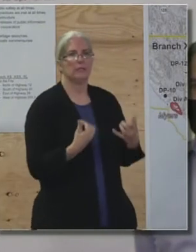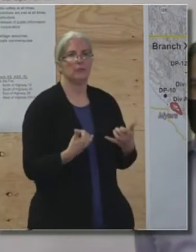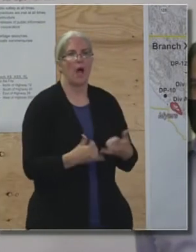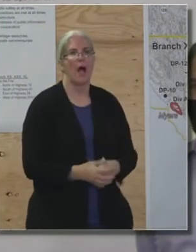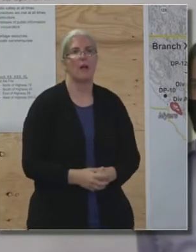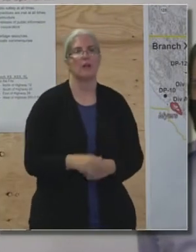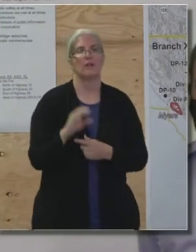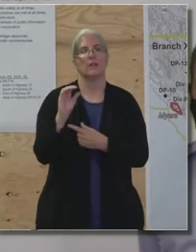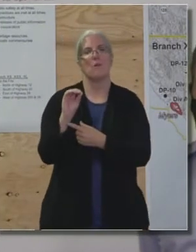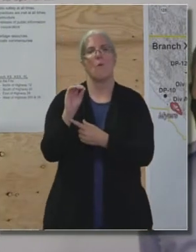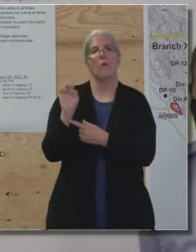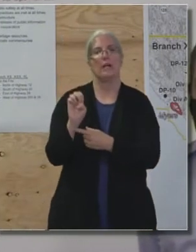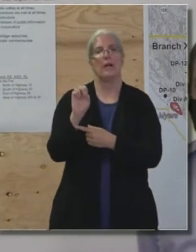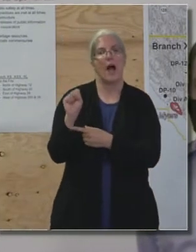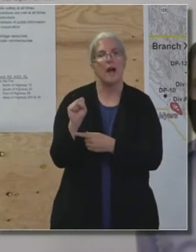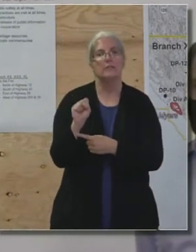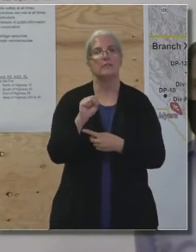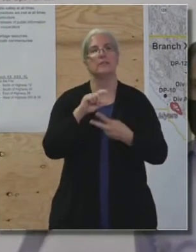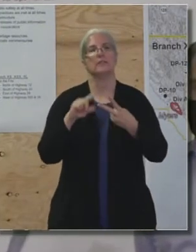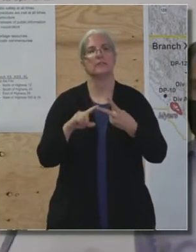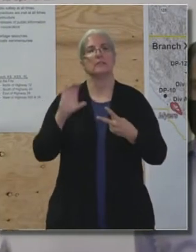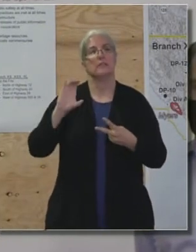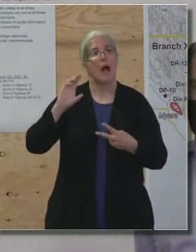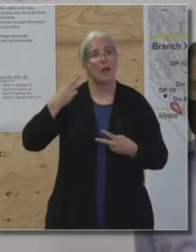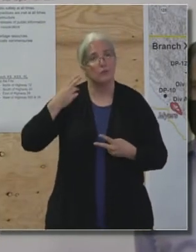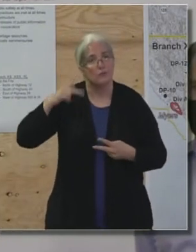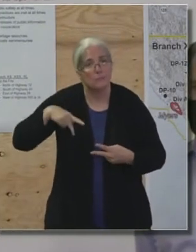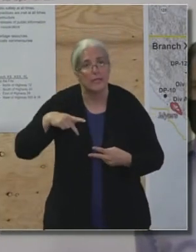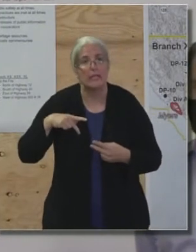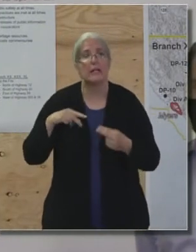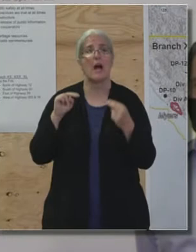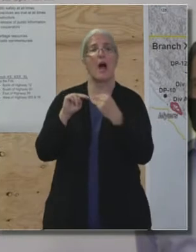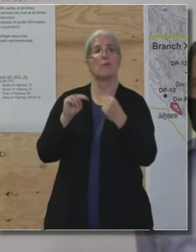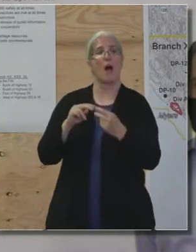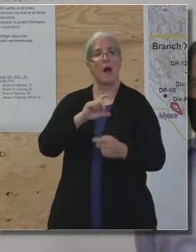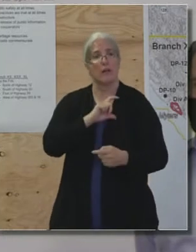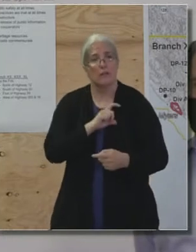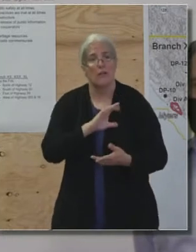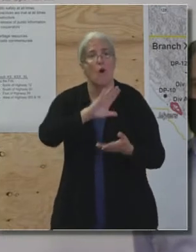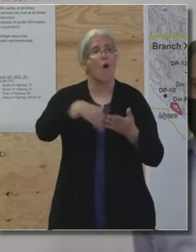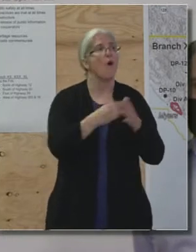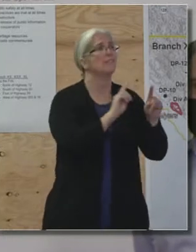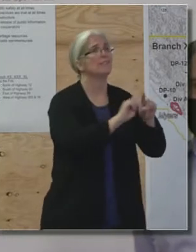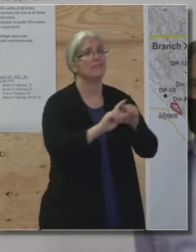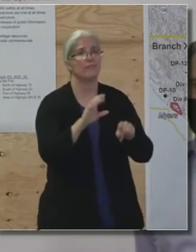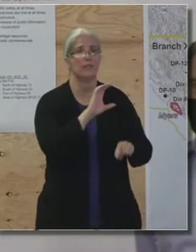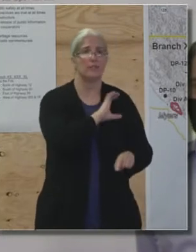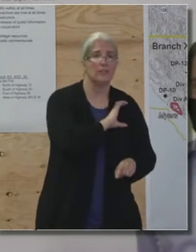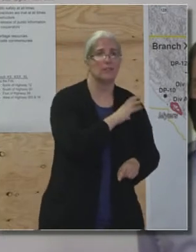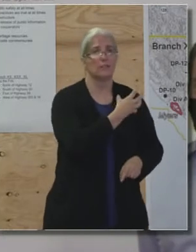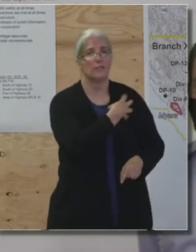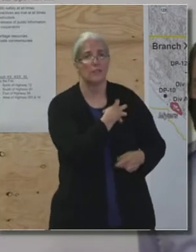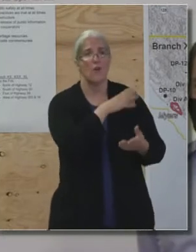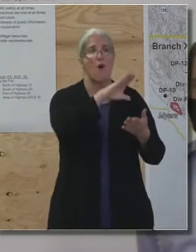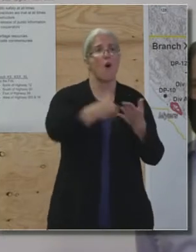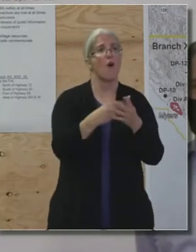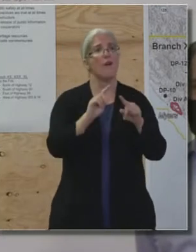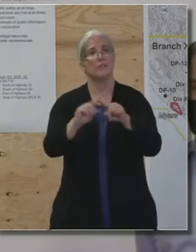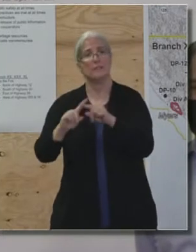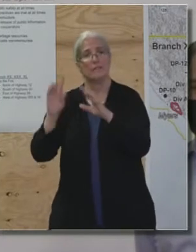la policía de caminos de california departamentos del lago de alguaciles todos los socorristas primeros socorristas